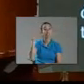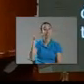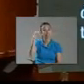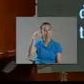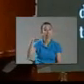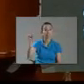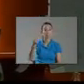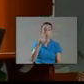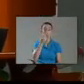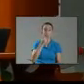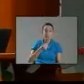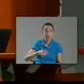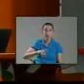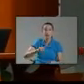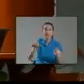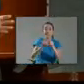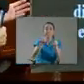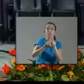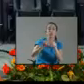Démosle nomás.